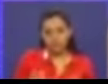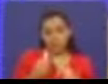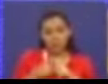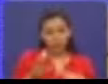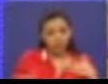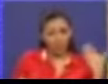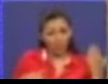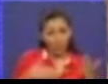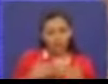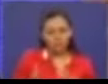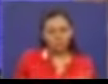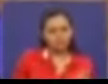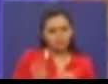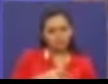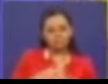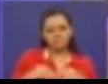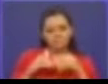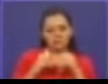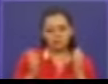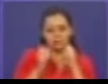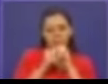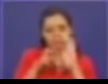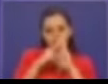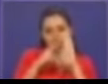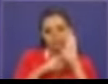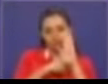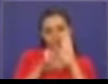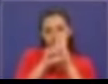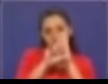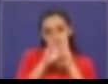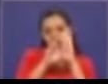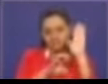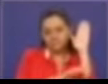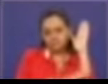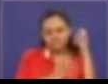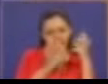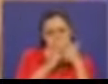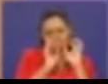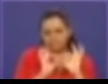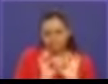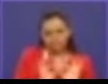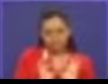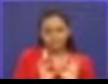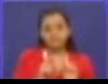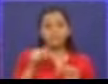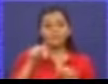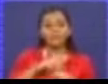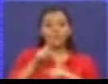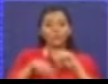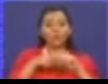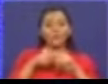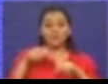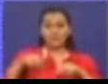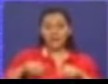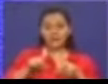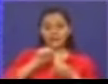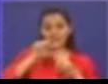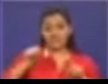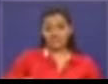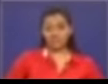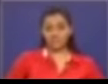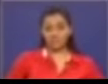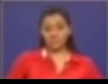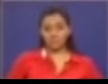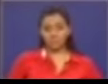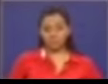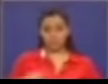Todo en absoluto apego a la Constitución y la ley. A tal punto que esta plataforma, este sistema, no